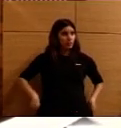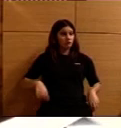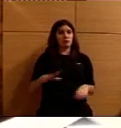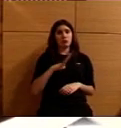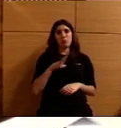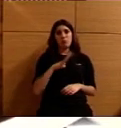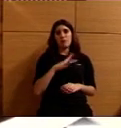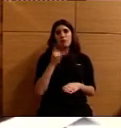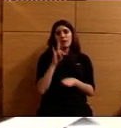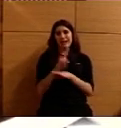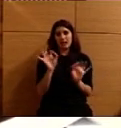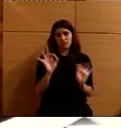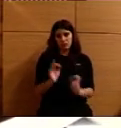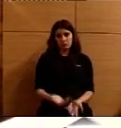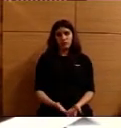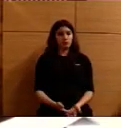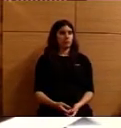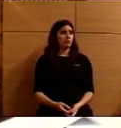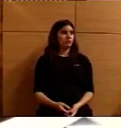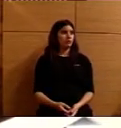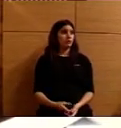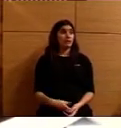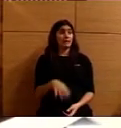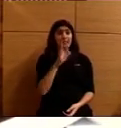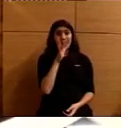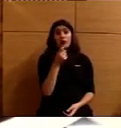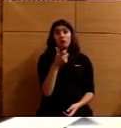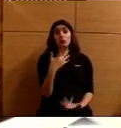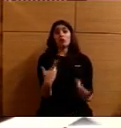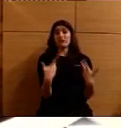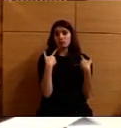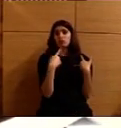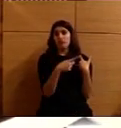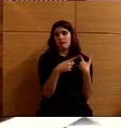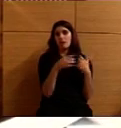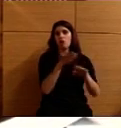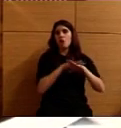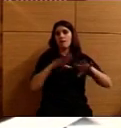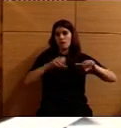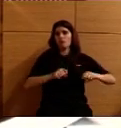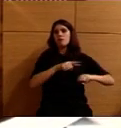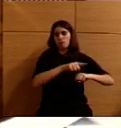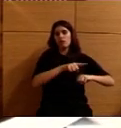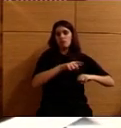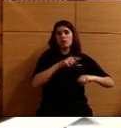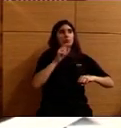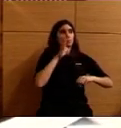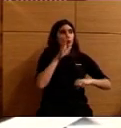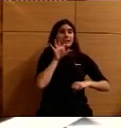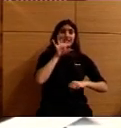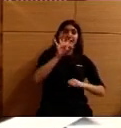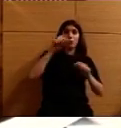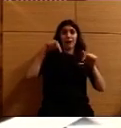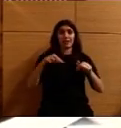santo de otra ropa. Y ahora sean responsables, porque ustedes gobiernan tanto en el Estado como